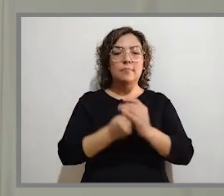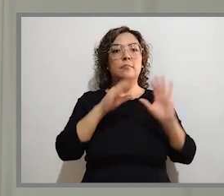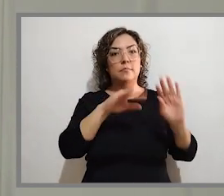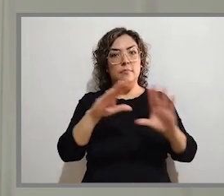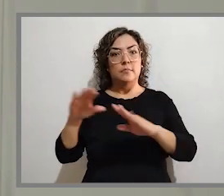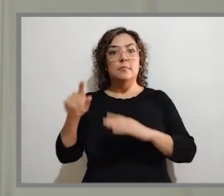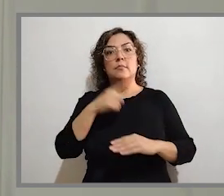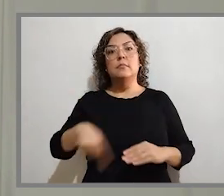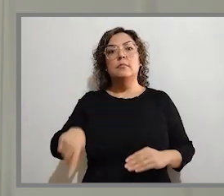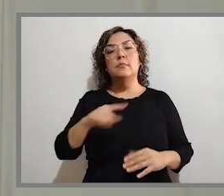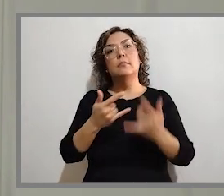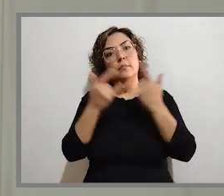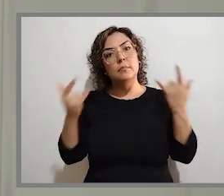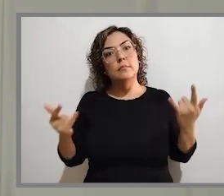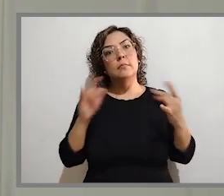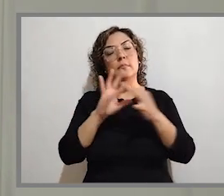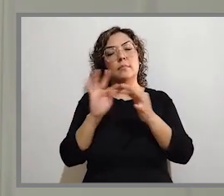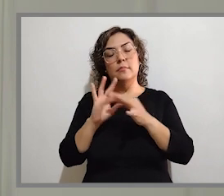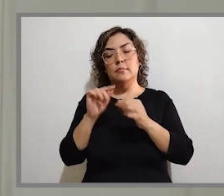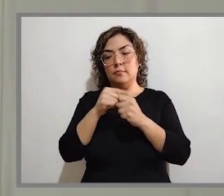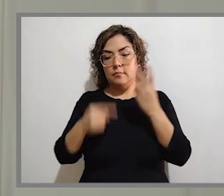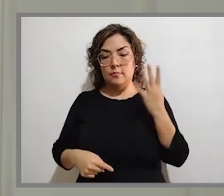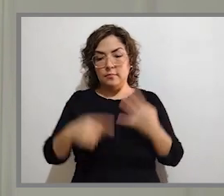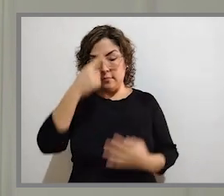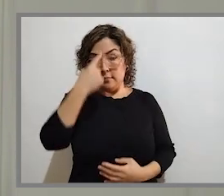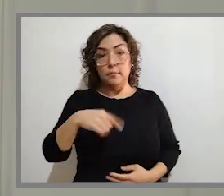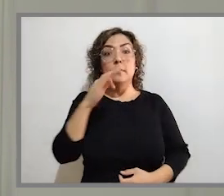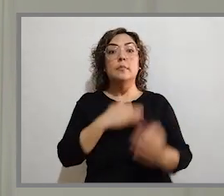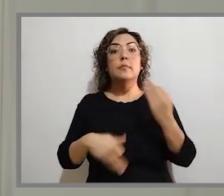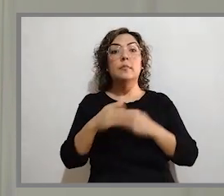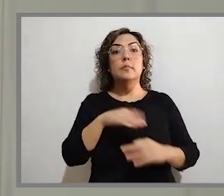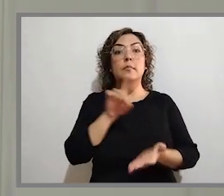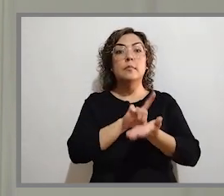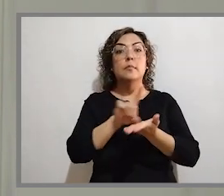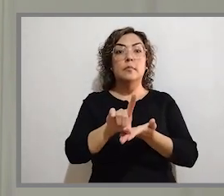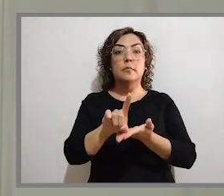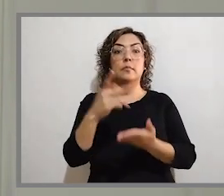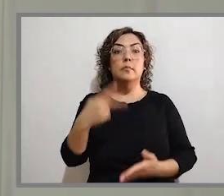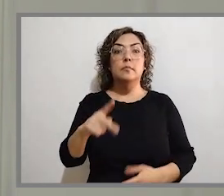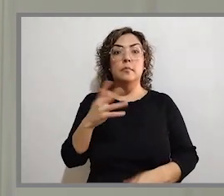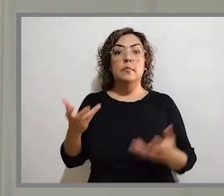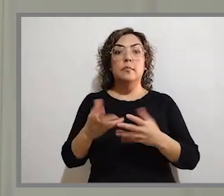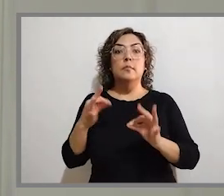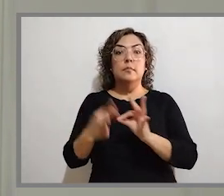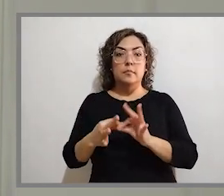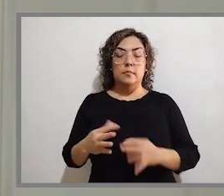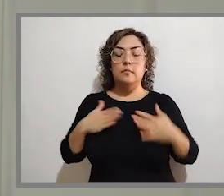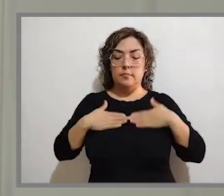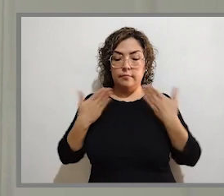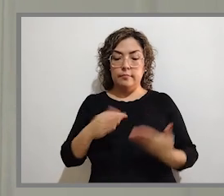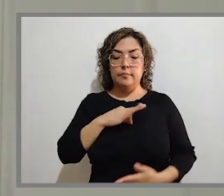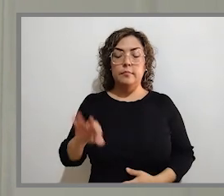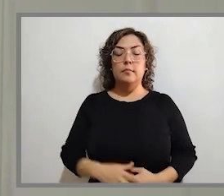intercambiar experiencias entre todas para que puedan ejercer sus derechos y responsabilidades con confianza y seguridad. Para